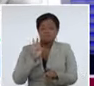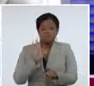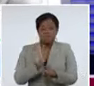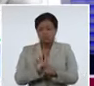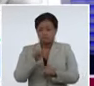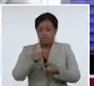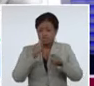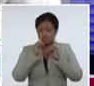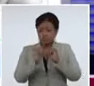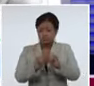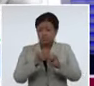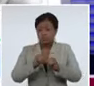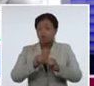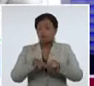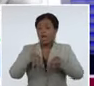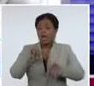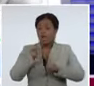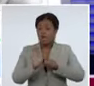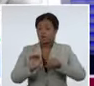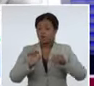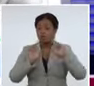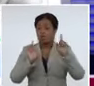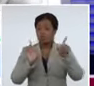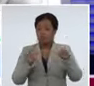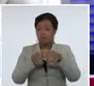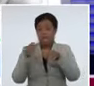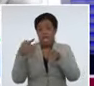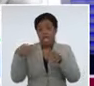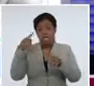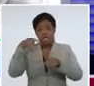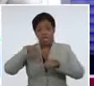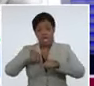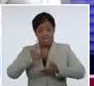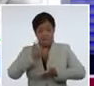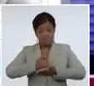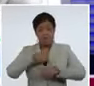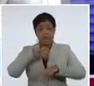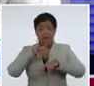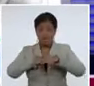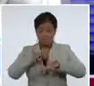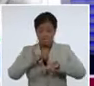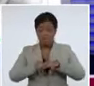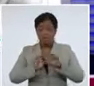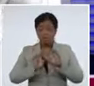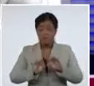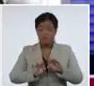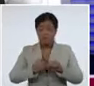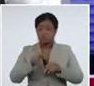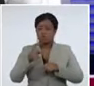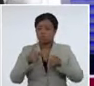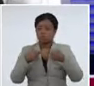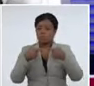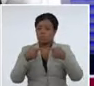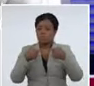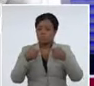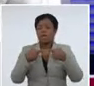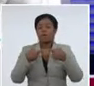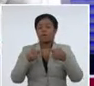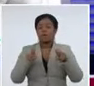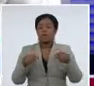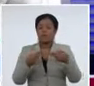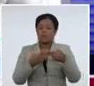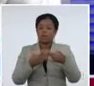en el Palacio de las Convenciones desde ayer, aquí en la capital cubana, el segundo pleno del Comité Central de